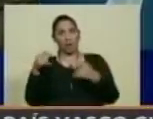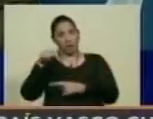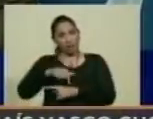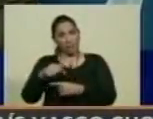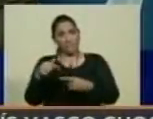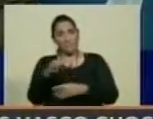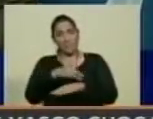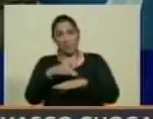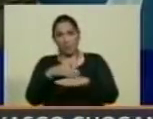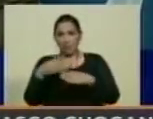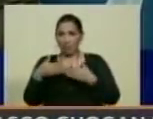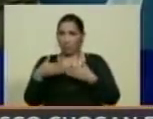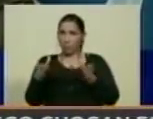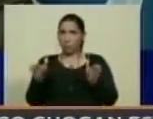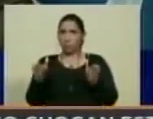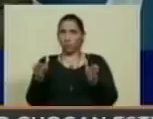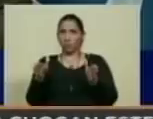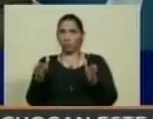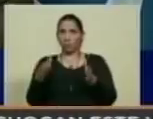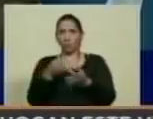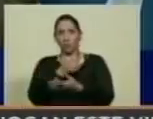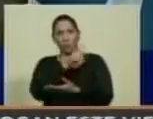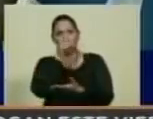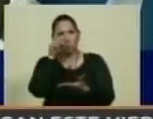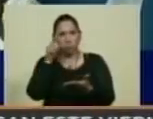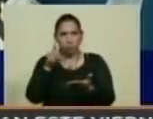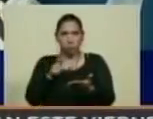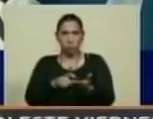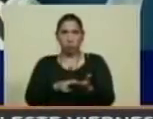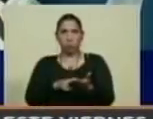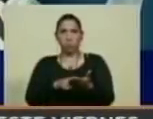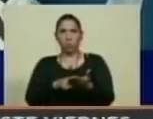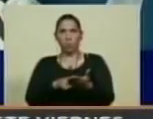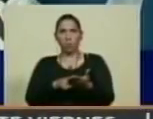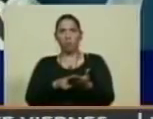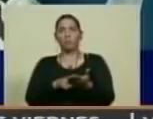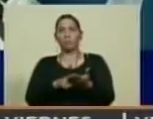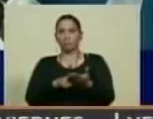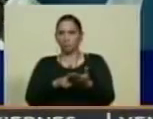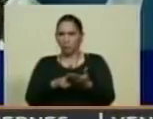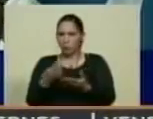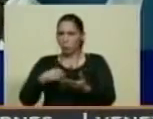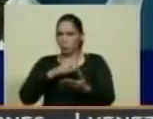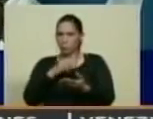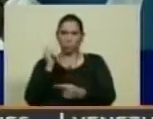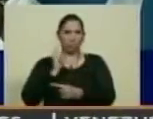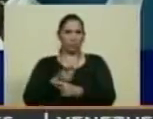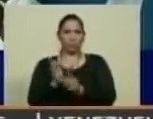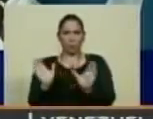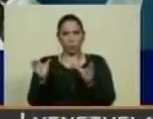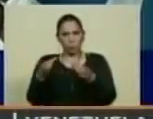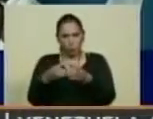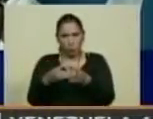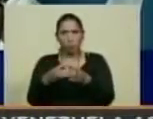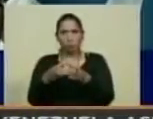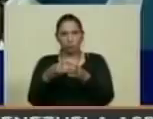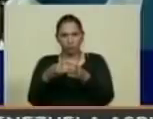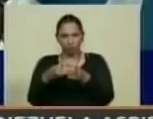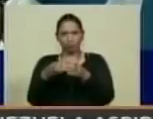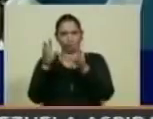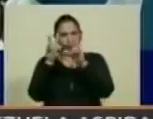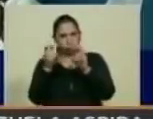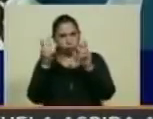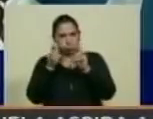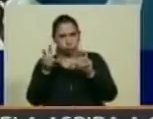Público será totalmente diáfana, auditada, lo voy aquí a ratificar, auditada